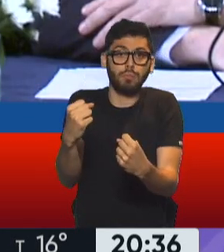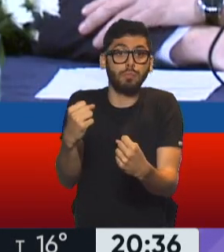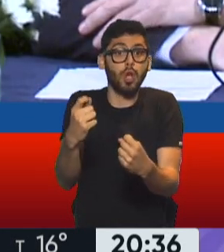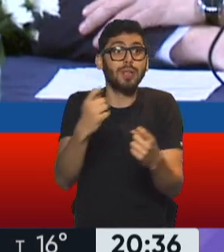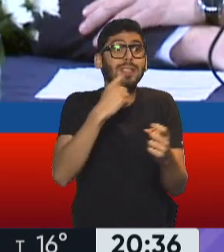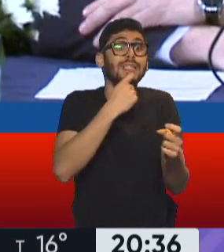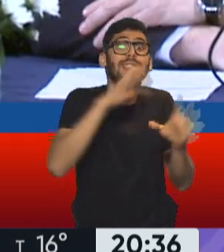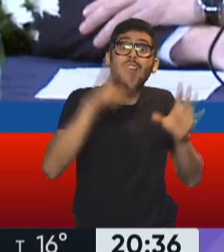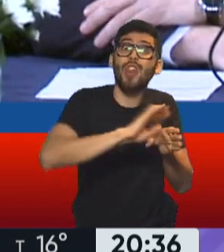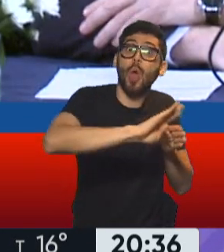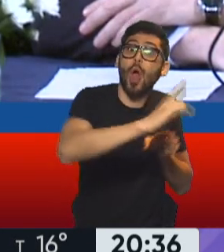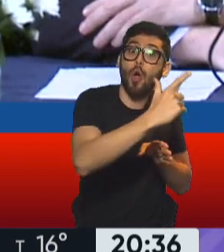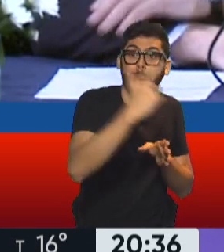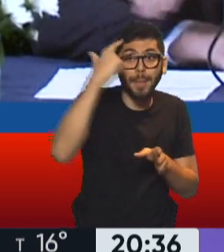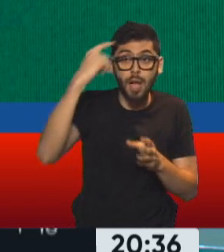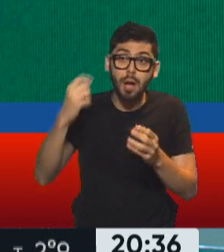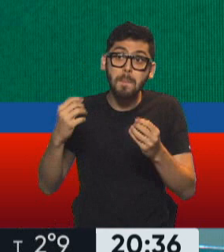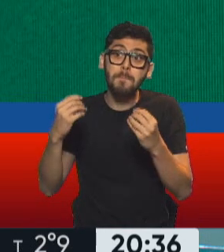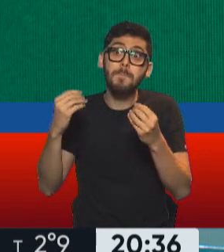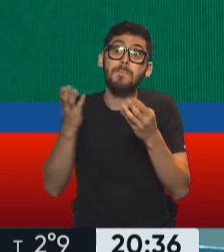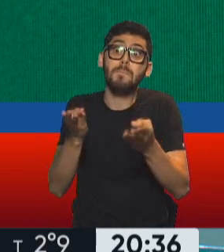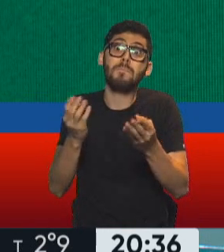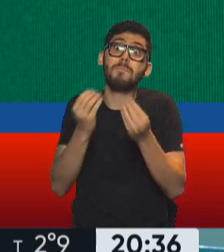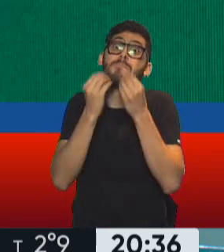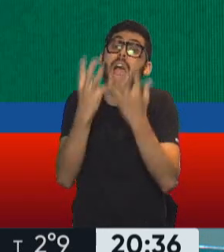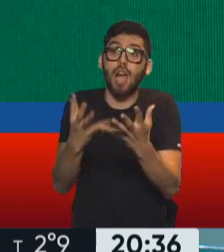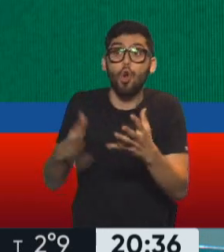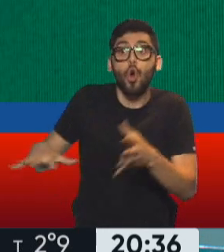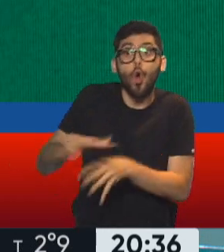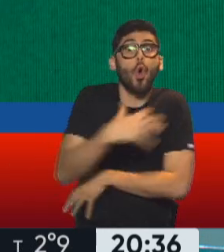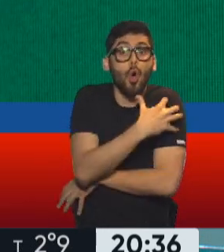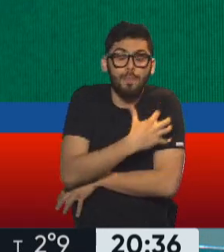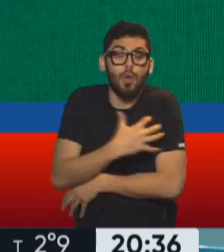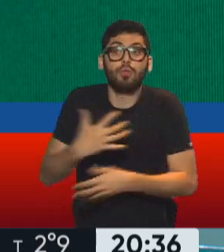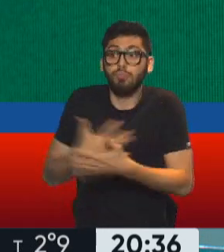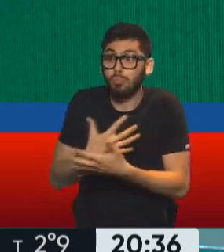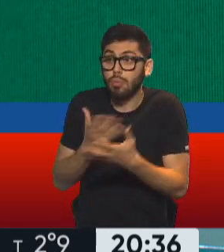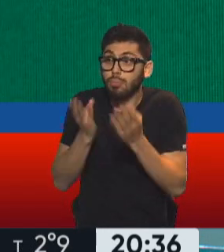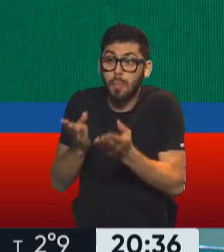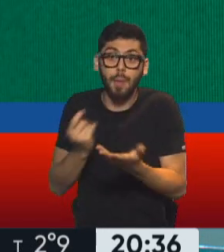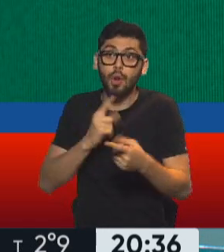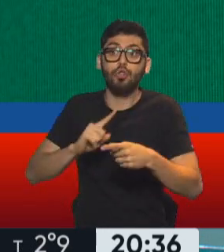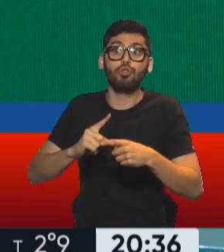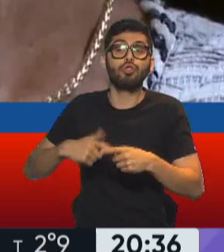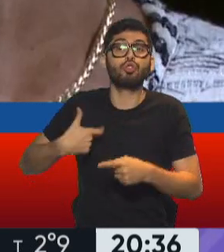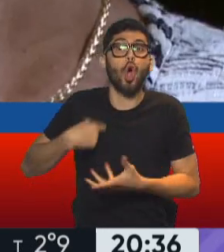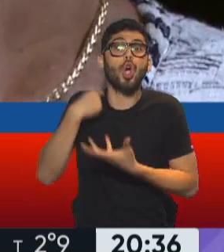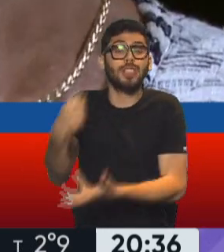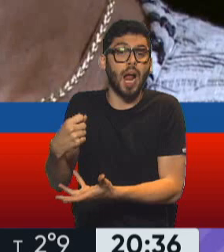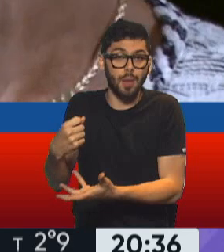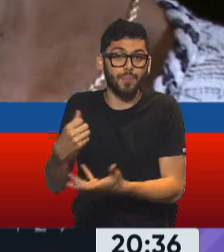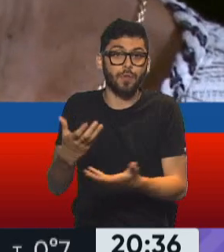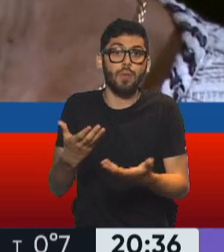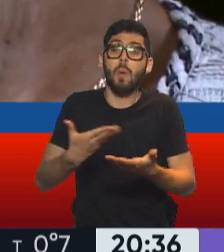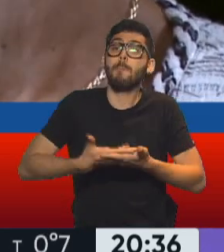más? Sí, y de acompañar a los sectores más vulnerables. Y de acompañar a los sectores más vulnerables. Exactamente, las políticas sociales, la inversión social. Inversión pública,